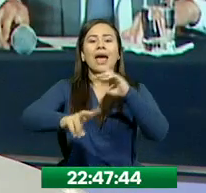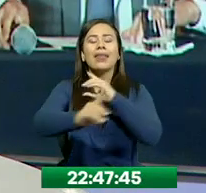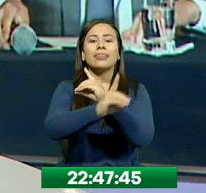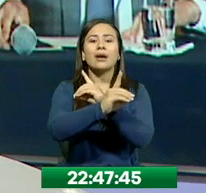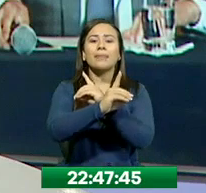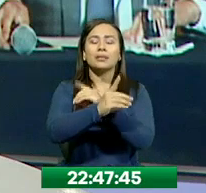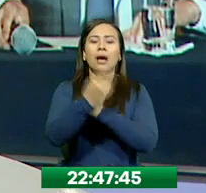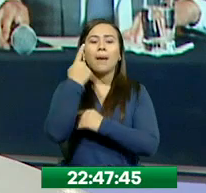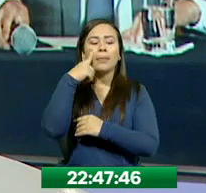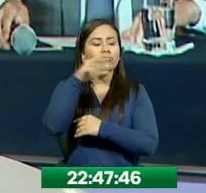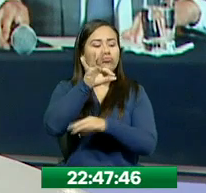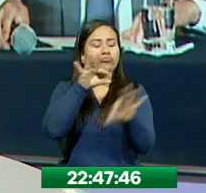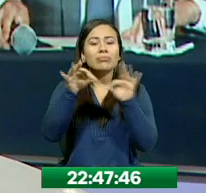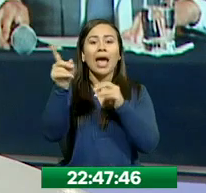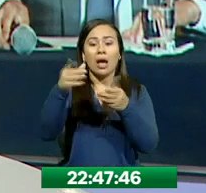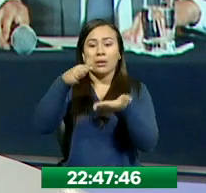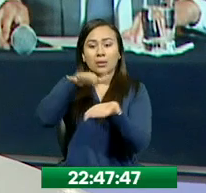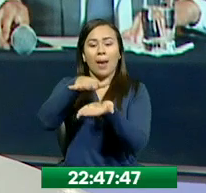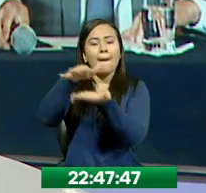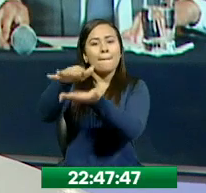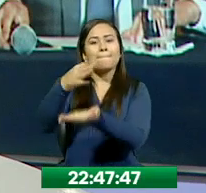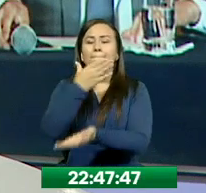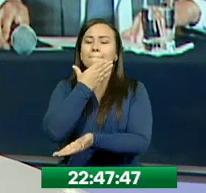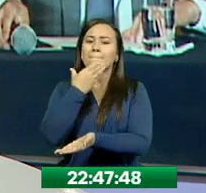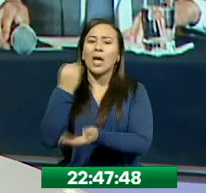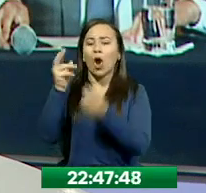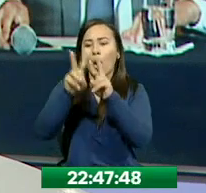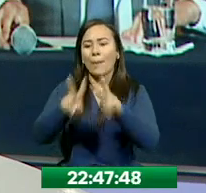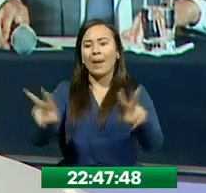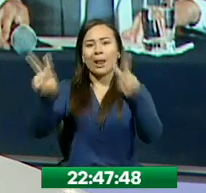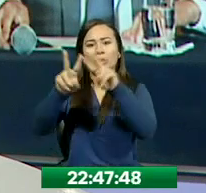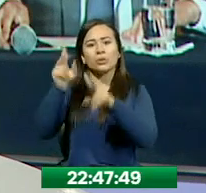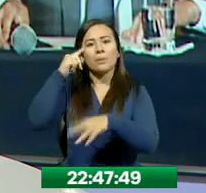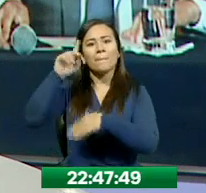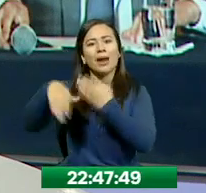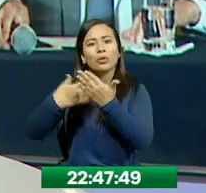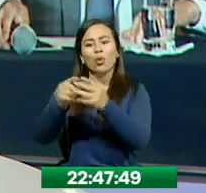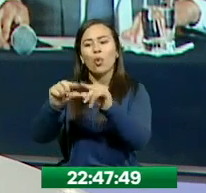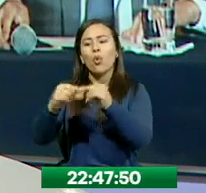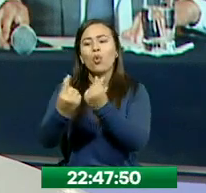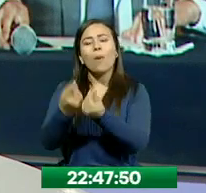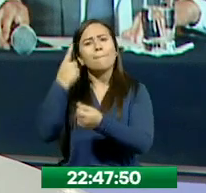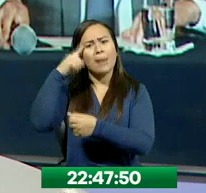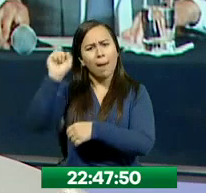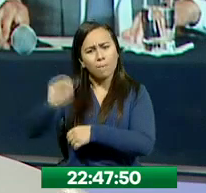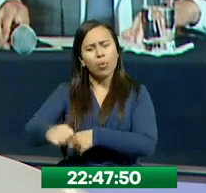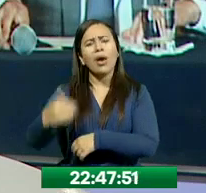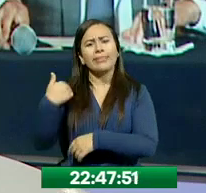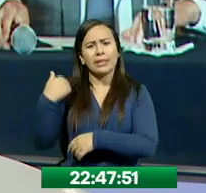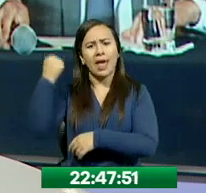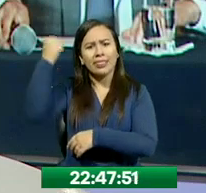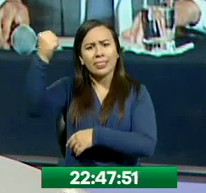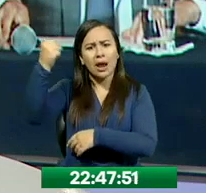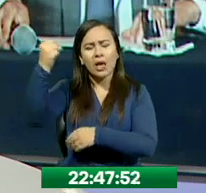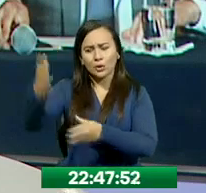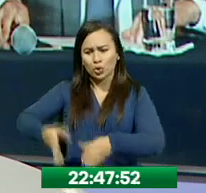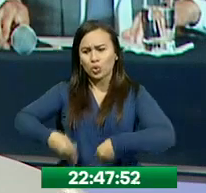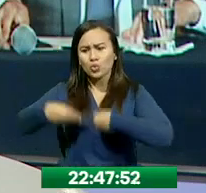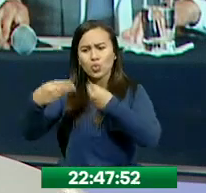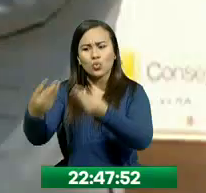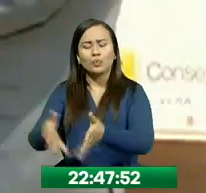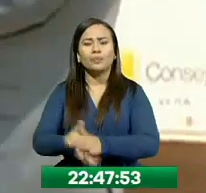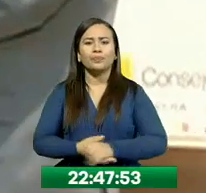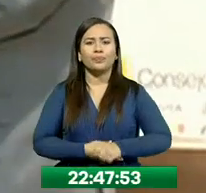discapacidad. El documento permitirá una mejor valoración a este grupo poblacional para que gocen plenamente de sus